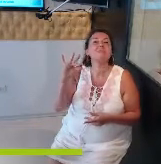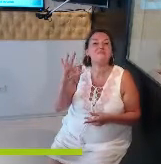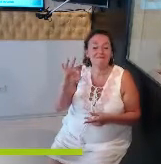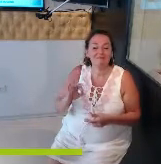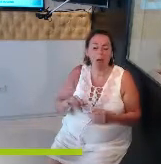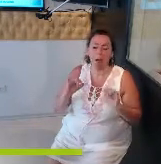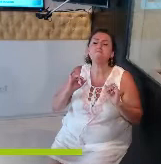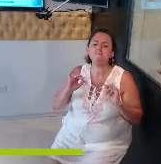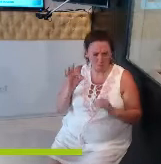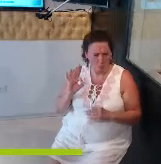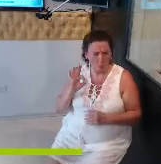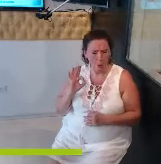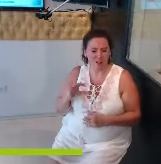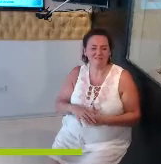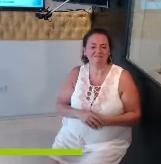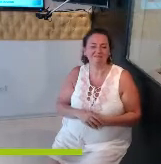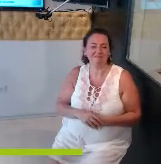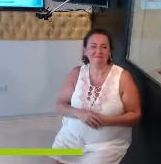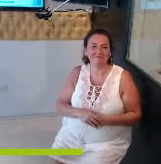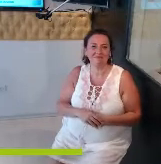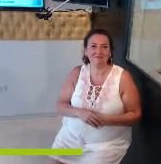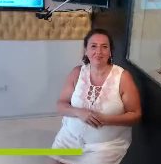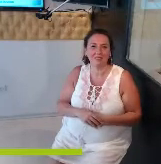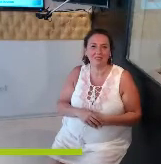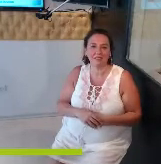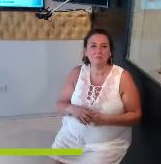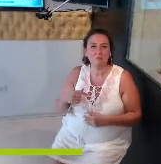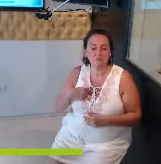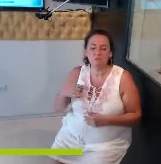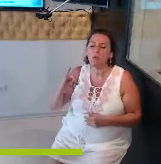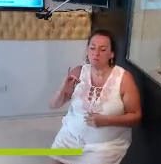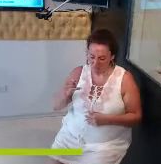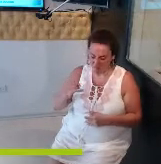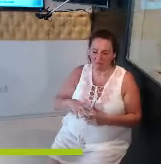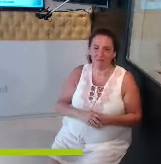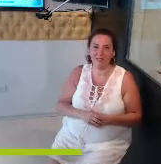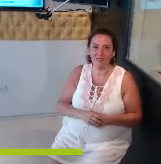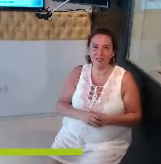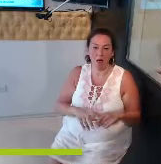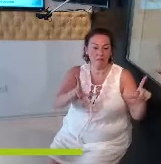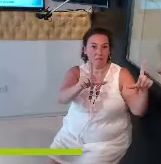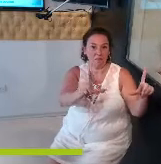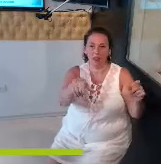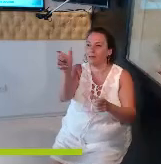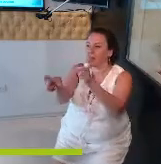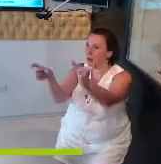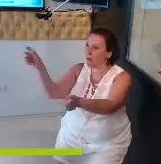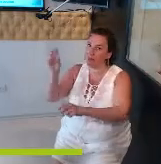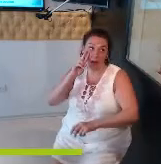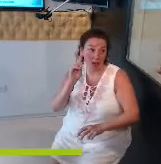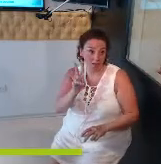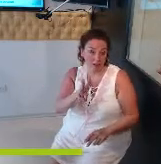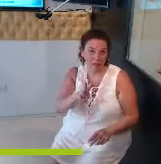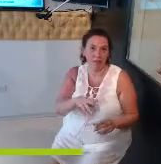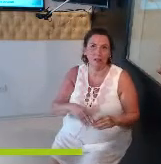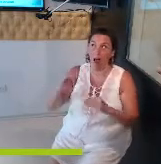Más o menos. Ah, buen conductor. Sí. Bien. ¿Te lo recomiendo el programa? Sí. ¿Qué? ¿Para quién es que lo vea quién? Las personas. Bien, pero grandes,